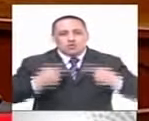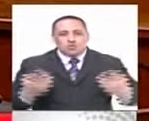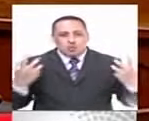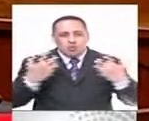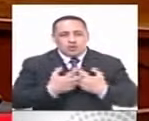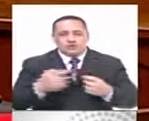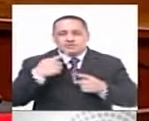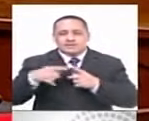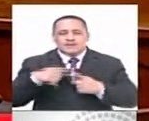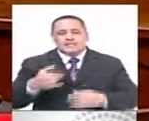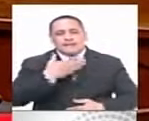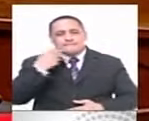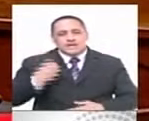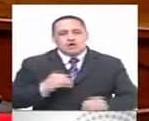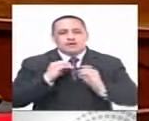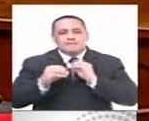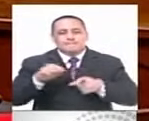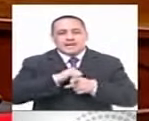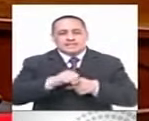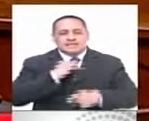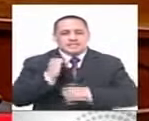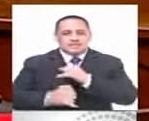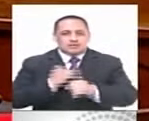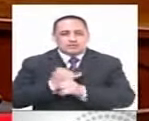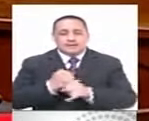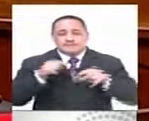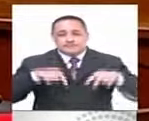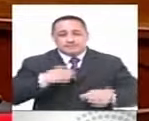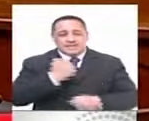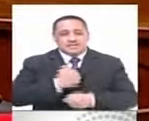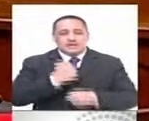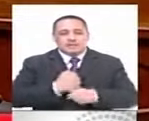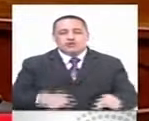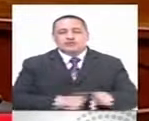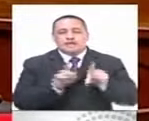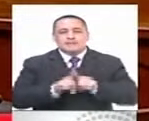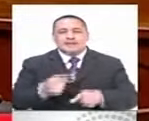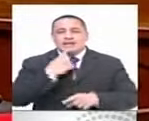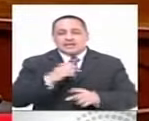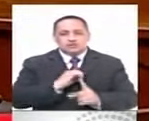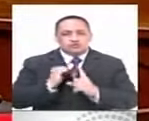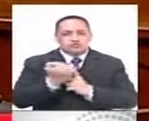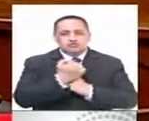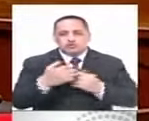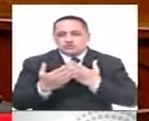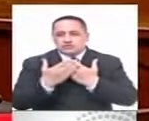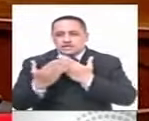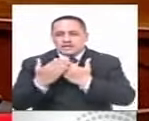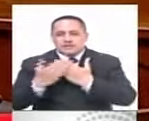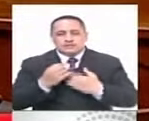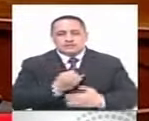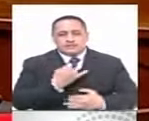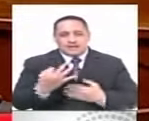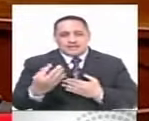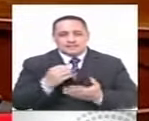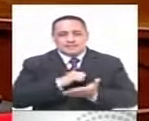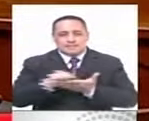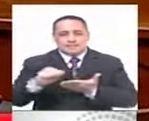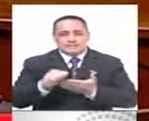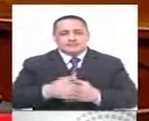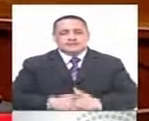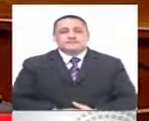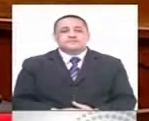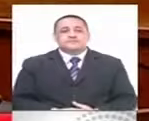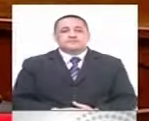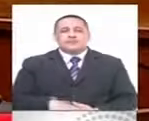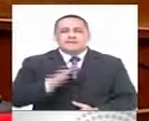mejores prácticas internacionales. Este trabajo será socializado en los próximos meses.